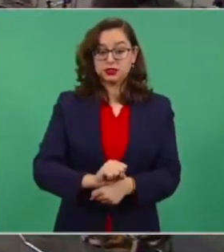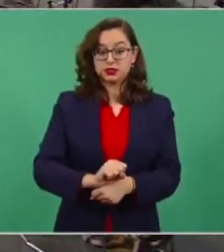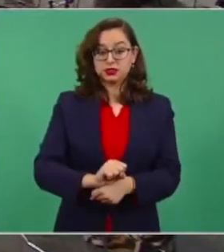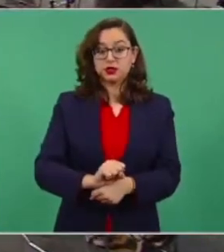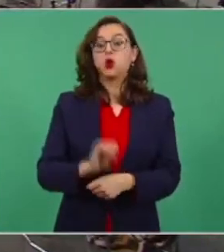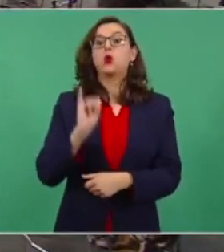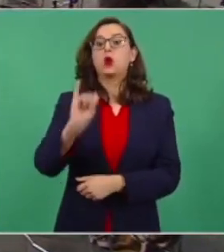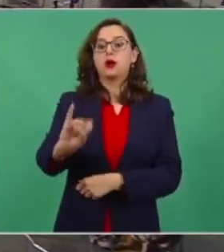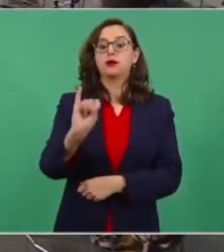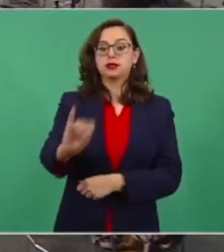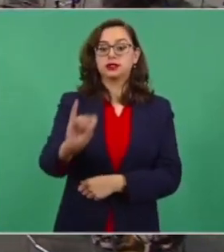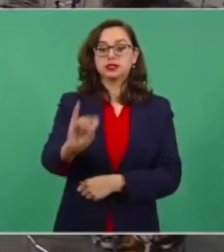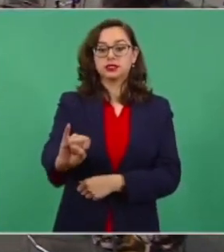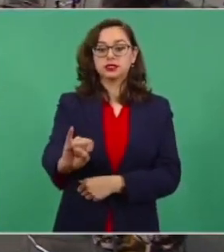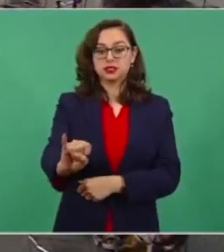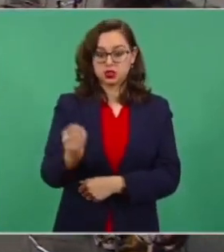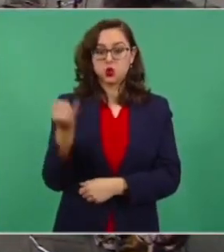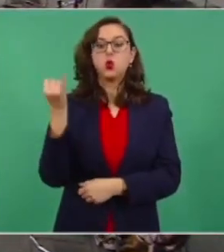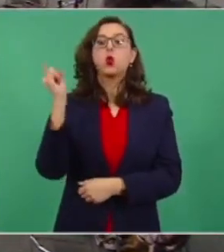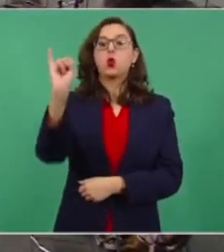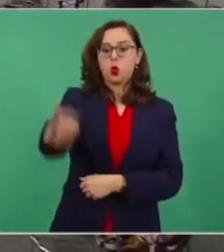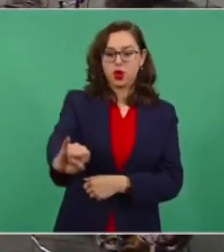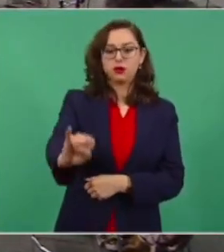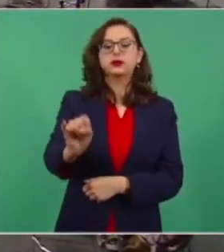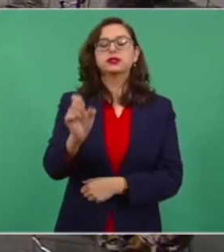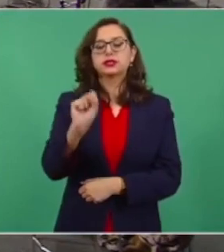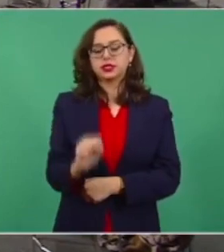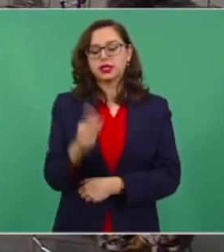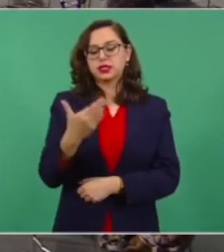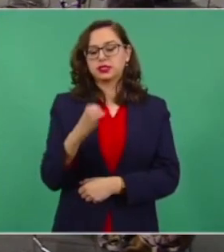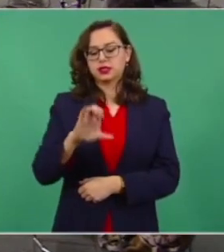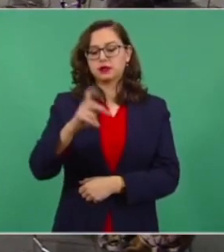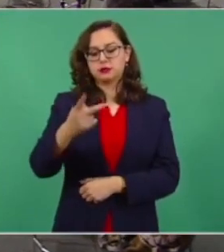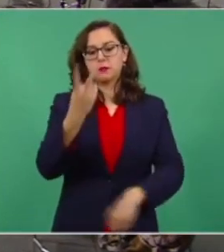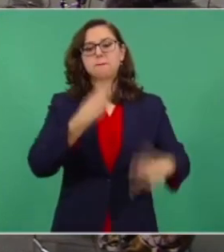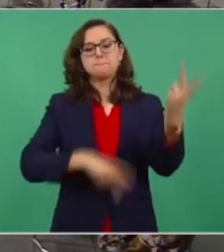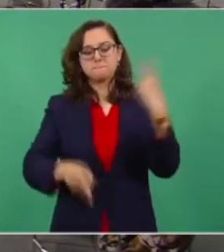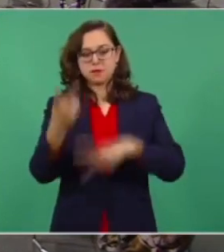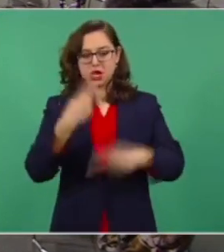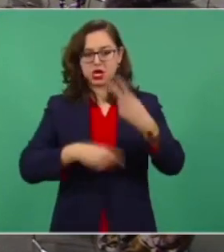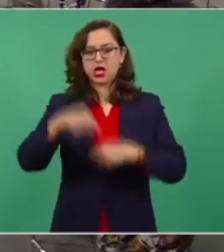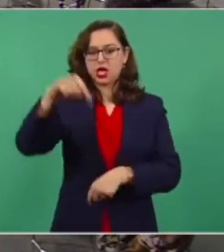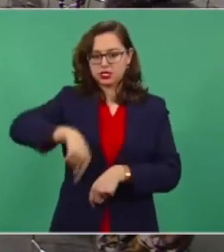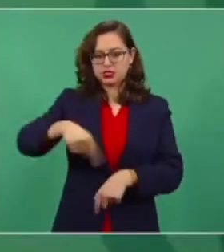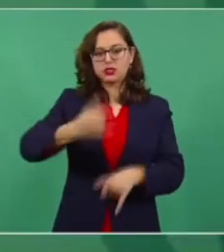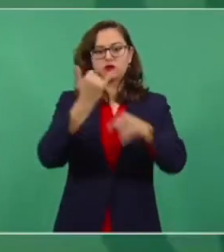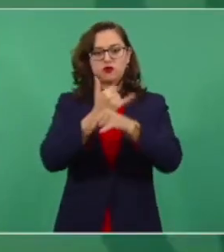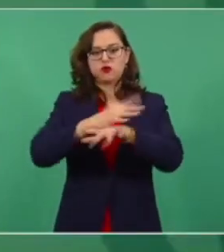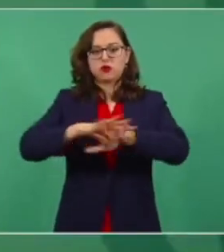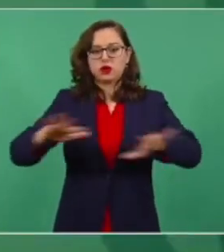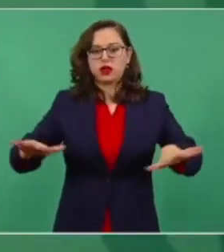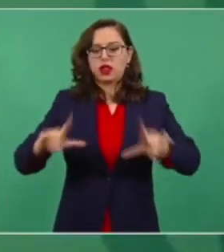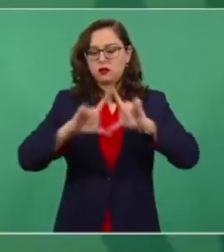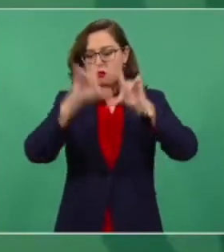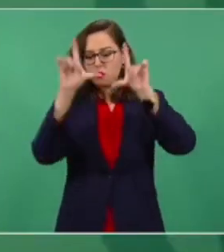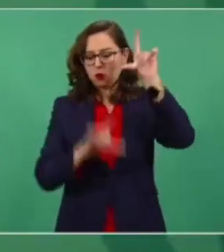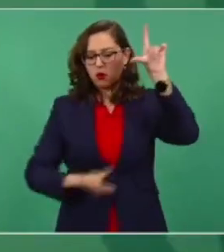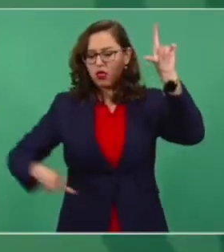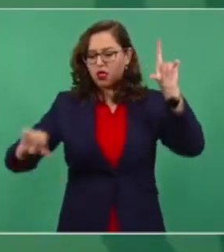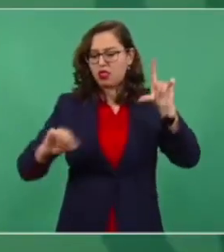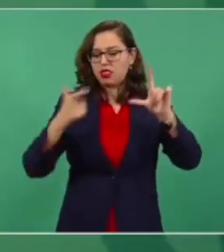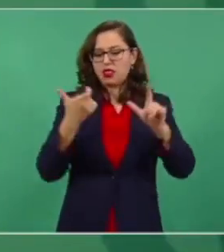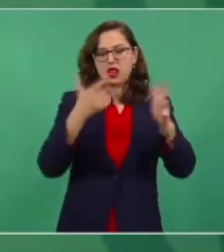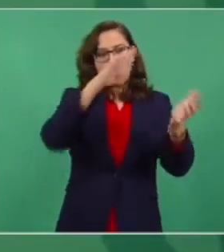ya el jueves, Aquí el jueves vienen los de Hacienda a informar cómo se distribuye